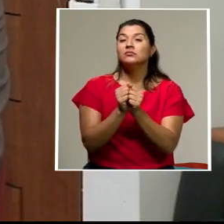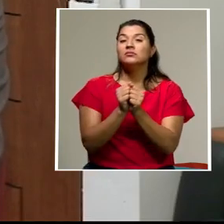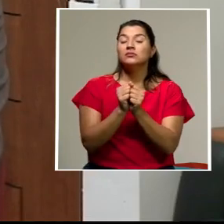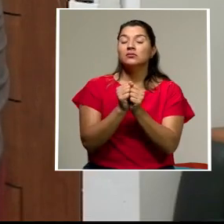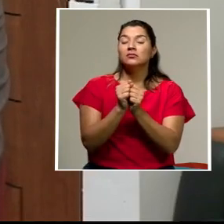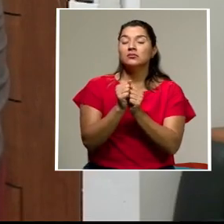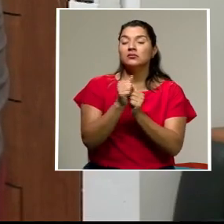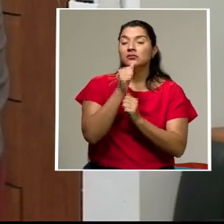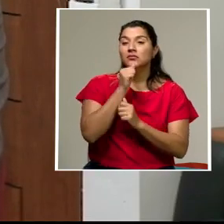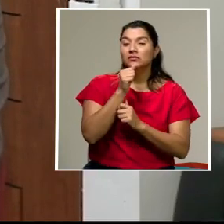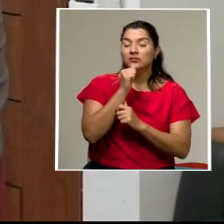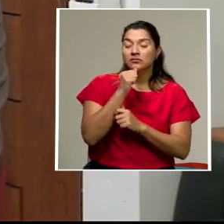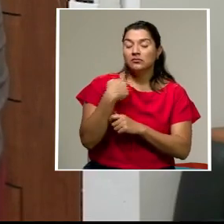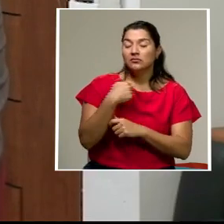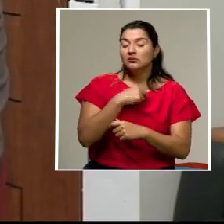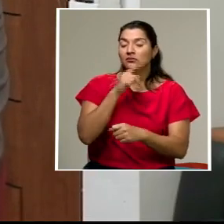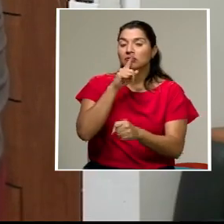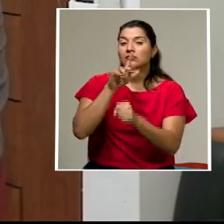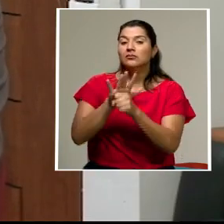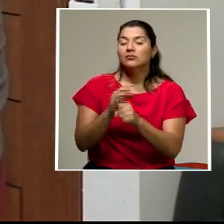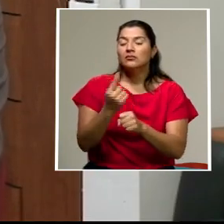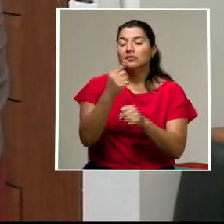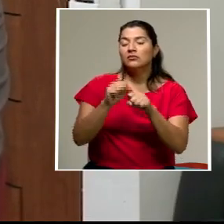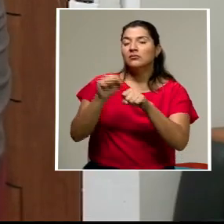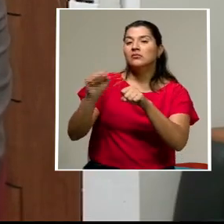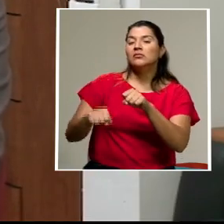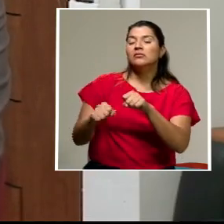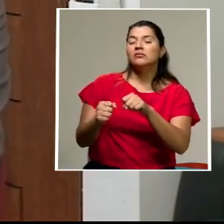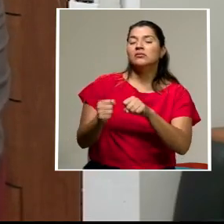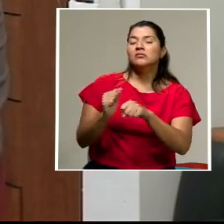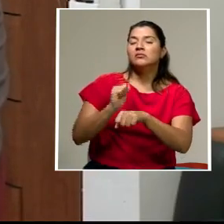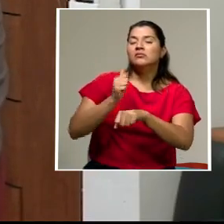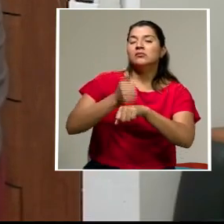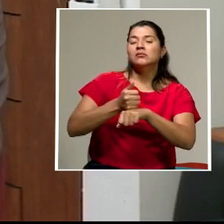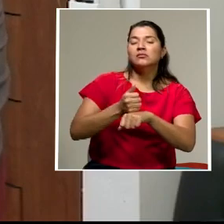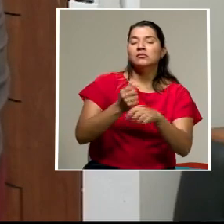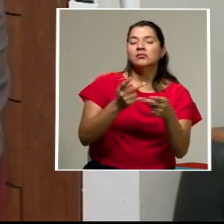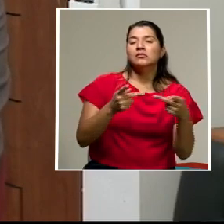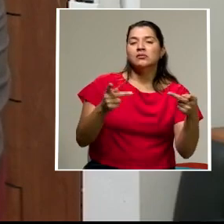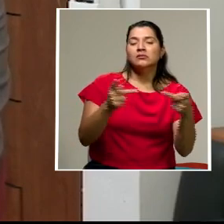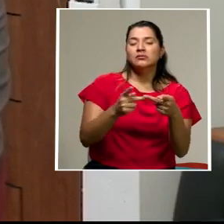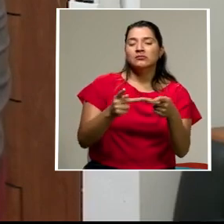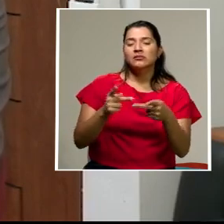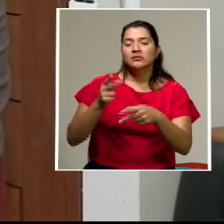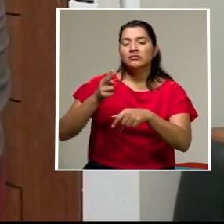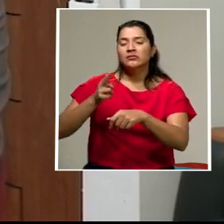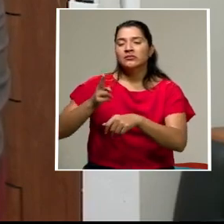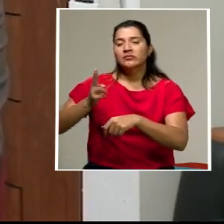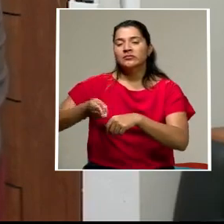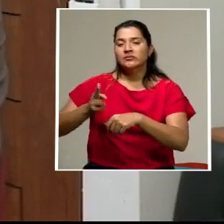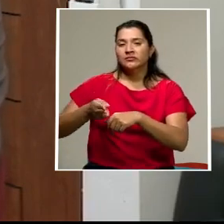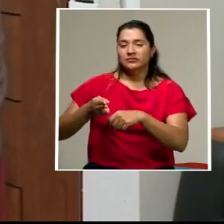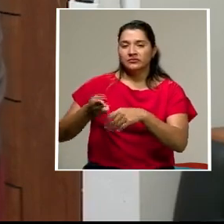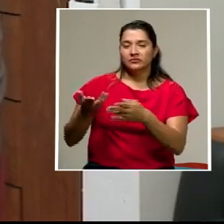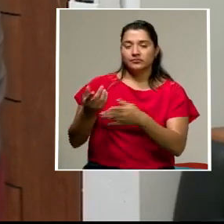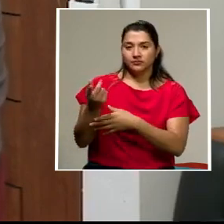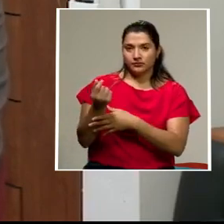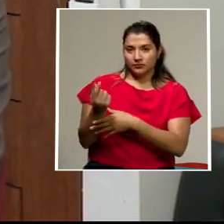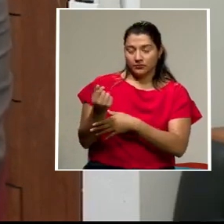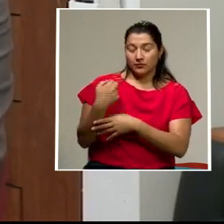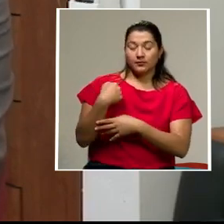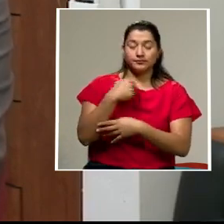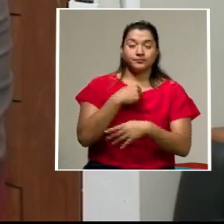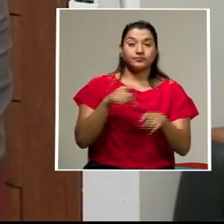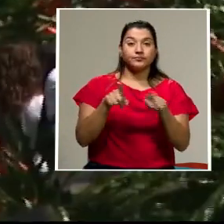con la creación de un sistema único de salarios y ese ha sido nuestro mayor compromiso. Reconocemos